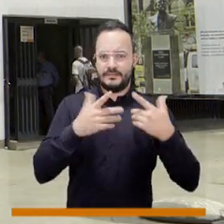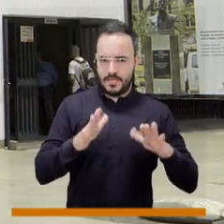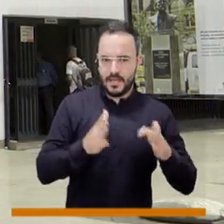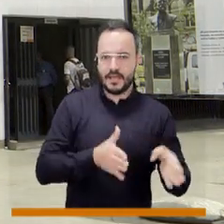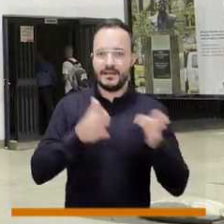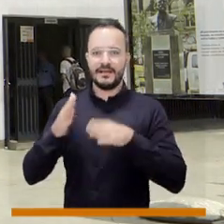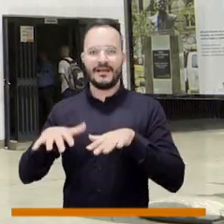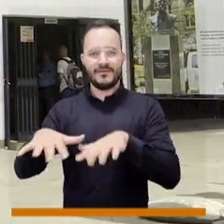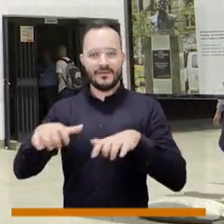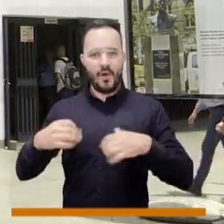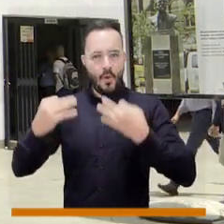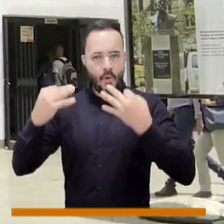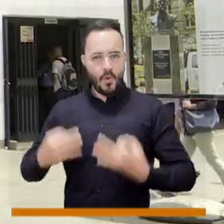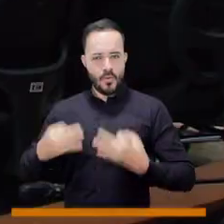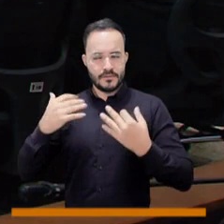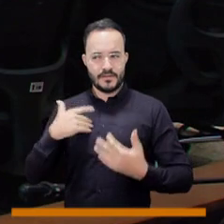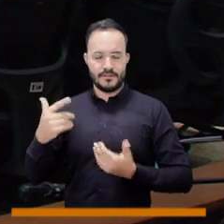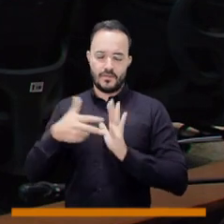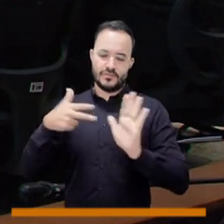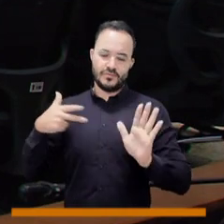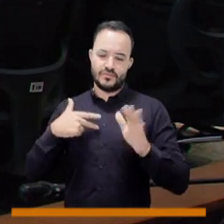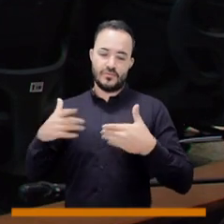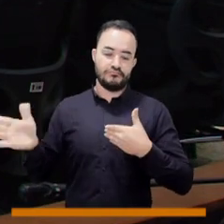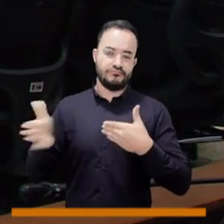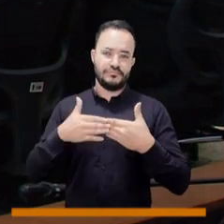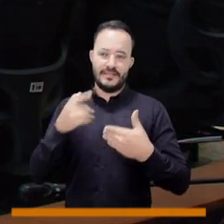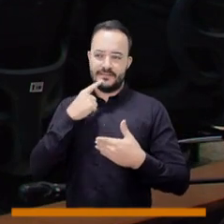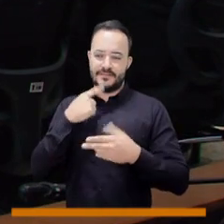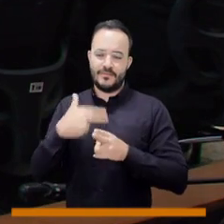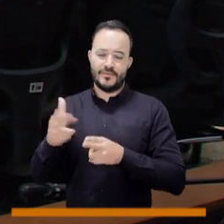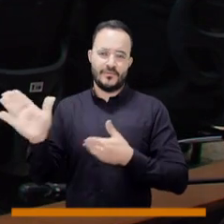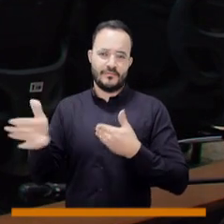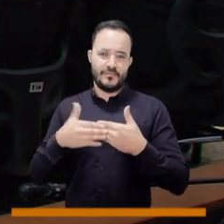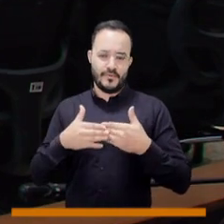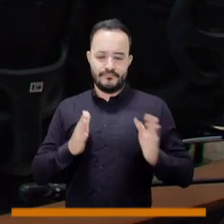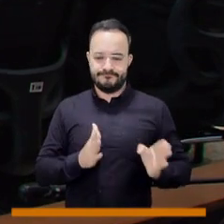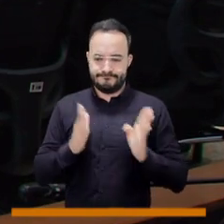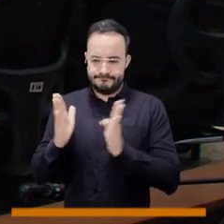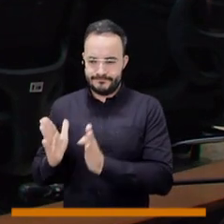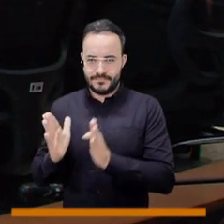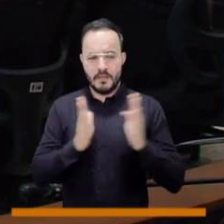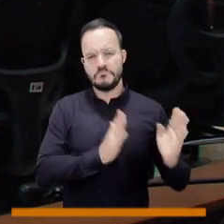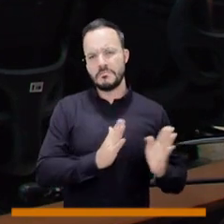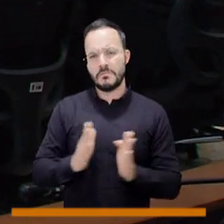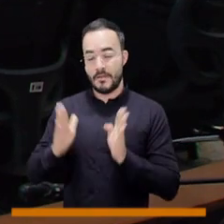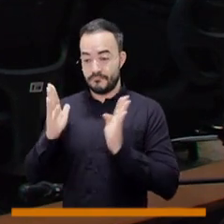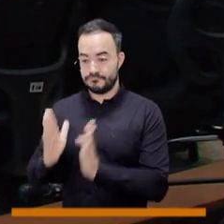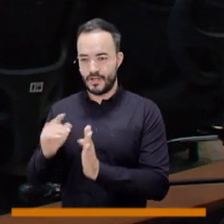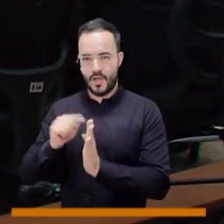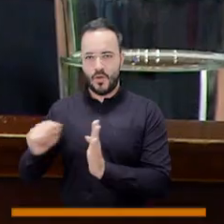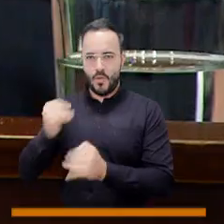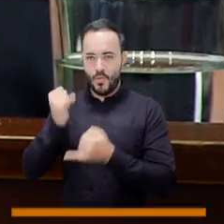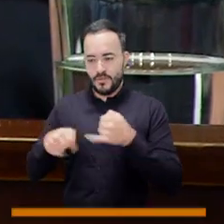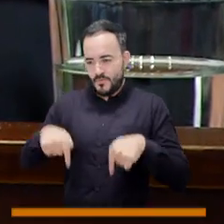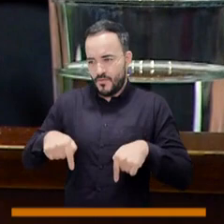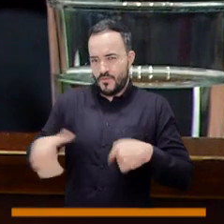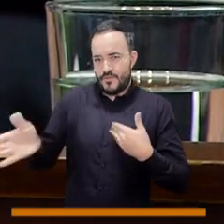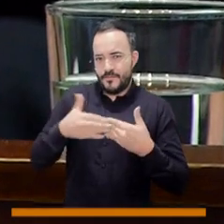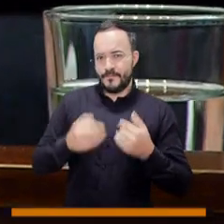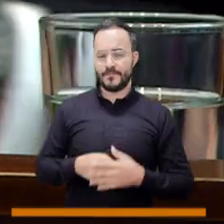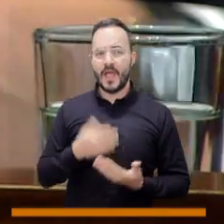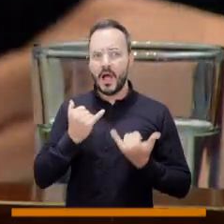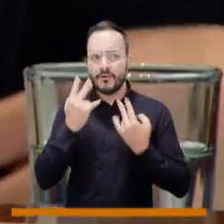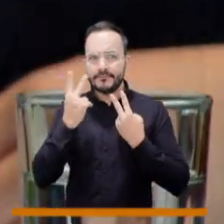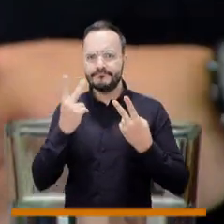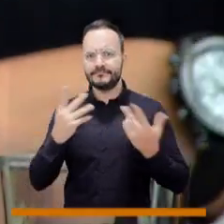último periodo establecido por la Constitución, y miremos el punto que se está robando la atención: la situación de UNE y